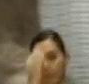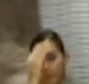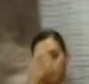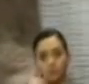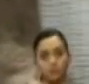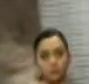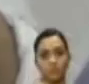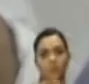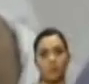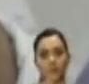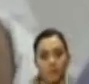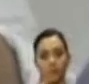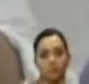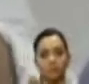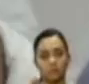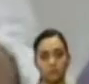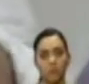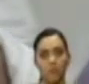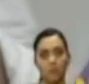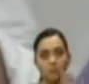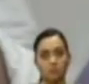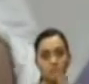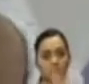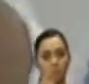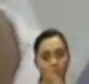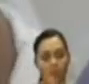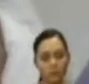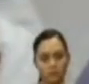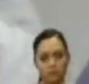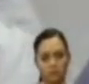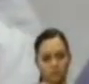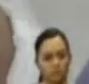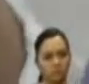y todo es muy fuerte, el sistema bancario muy fuerte, de hecho